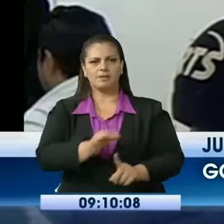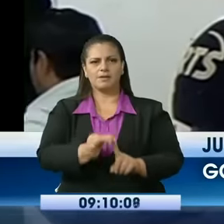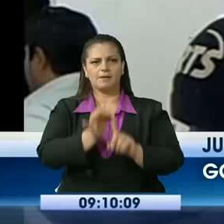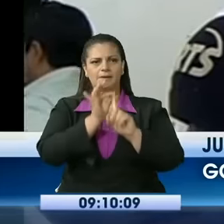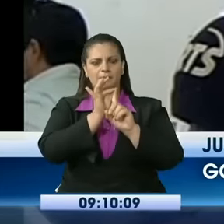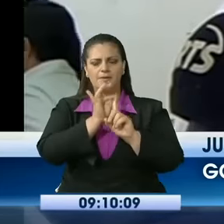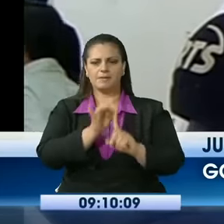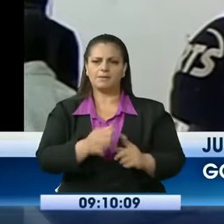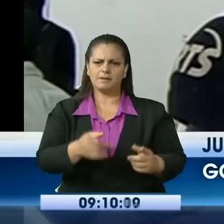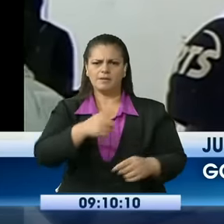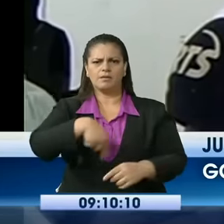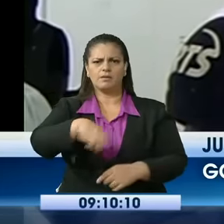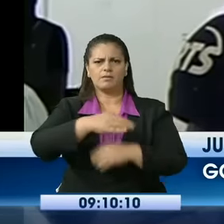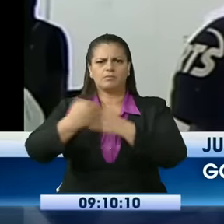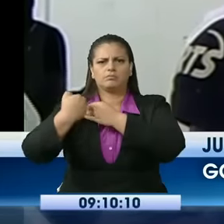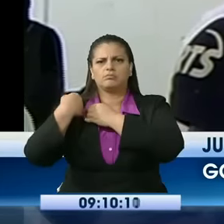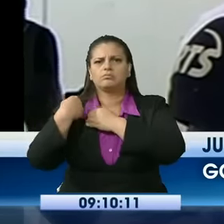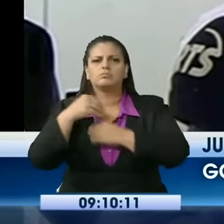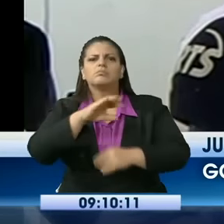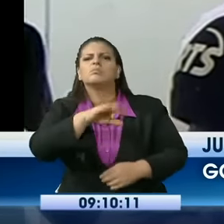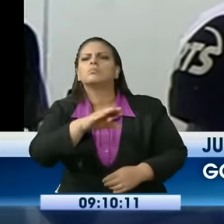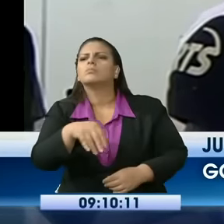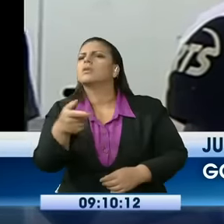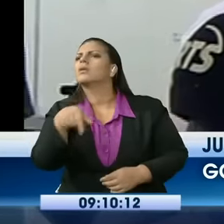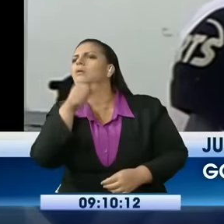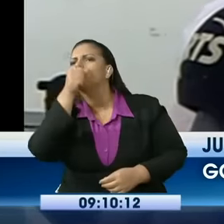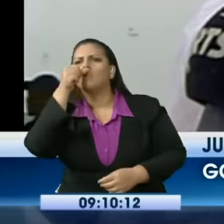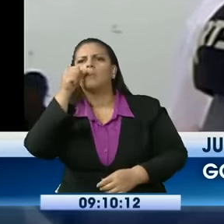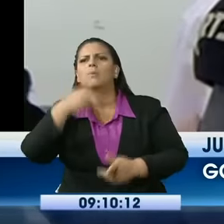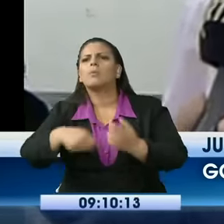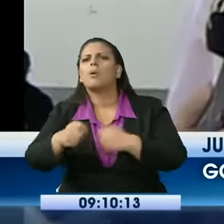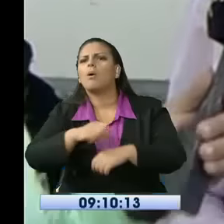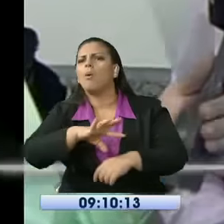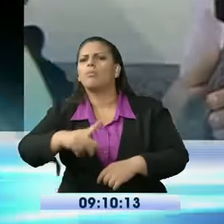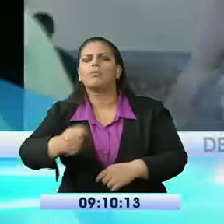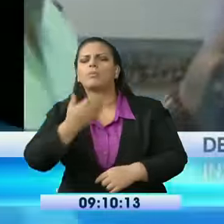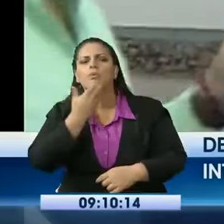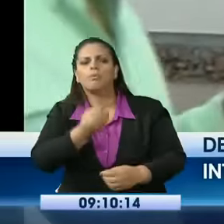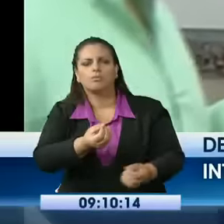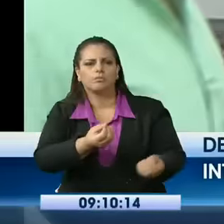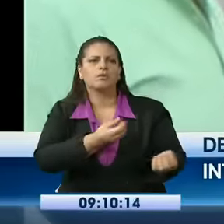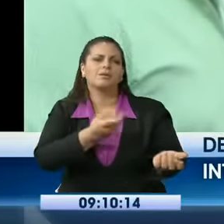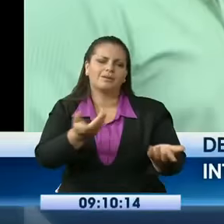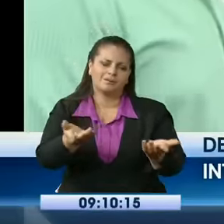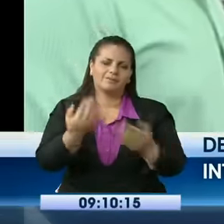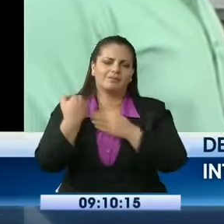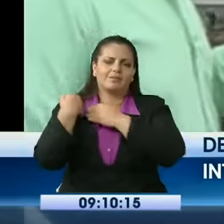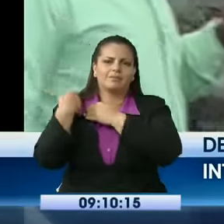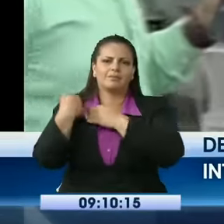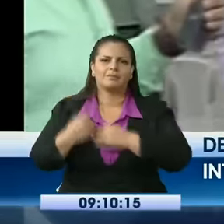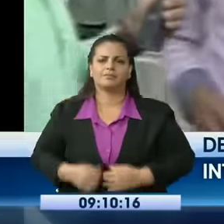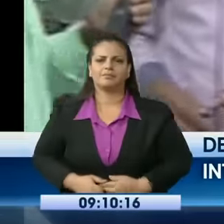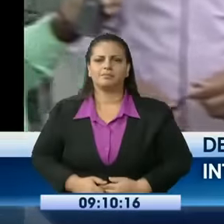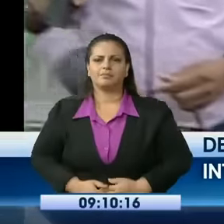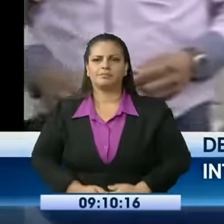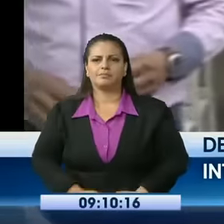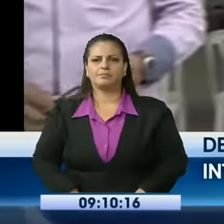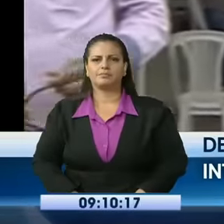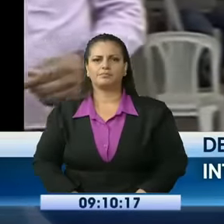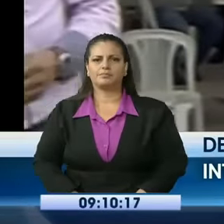Nacional. Ellos también ya han levantado una información y en los próximos días estaremos ya con los operativos que vamos a hacer